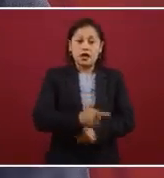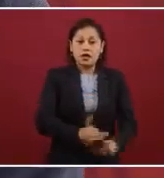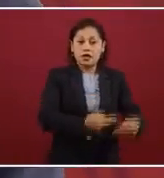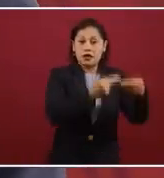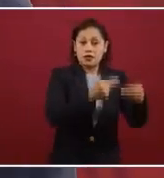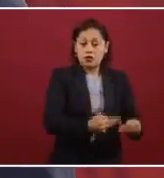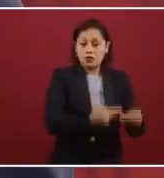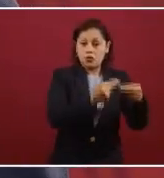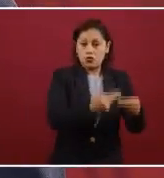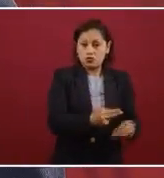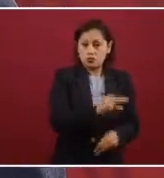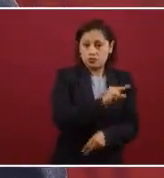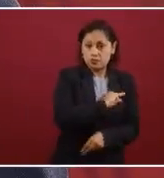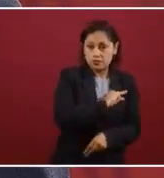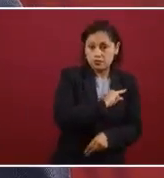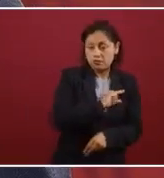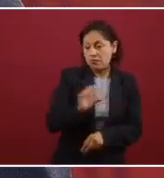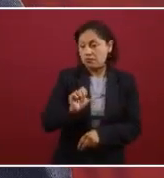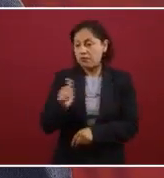Nada de mezcolanza.